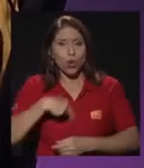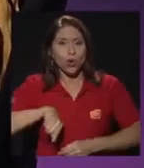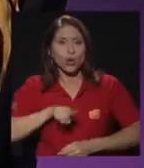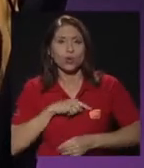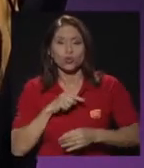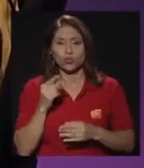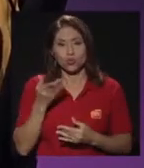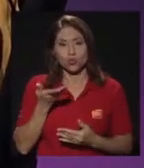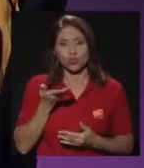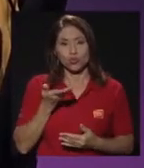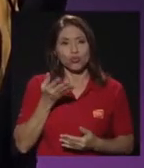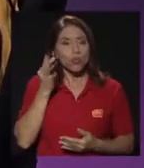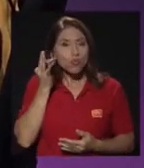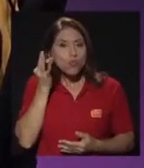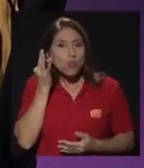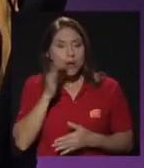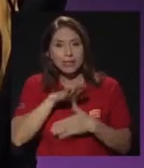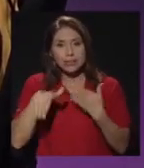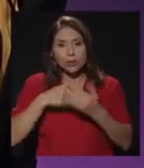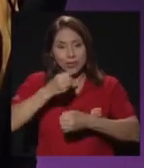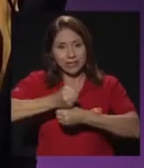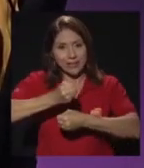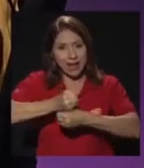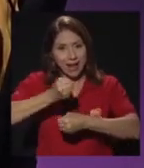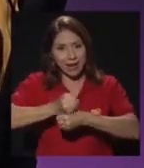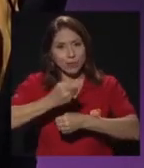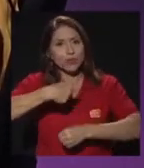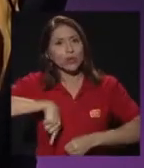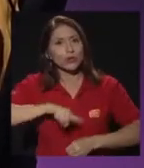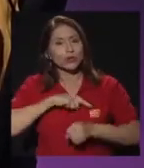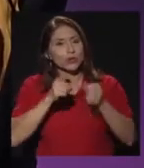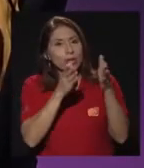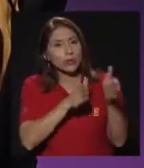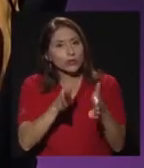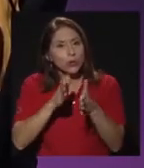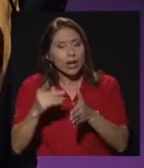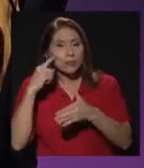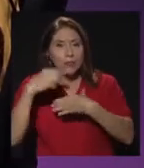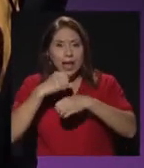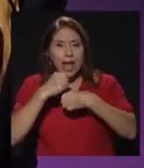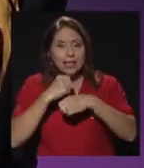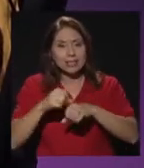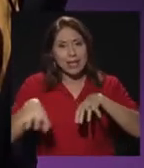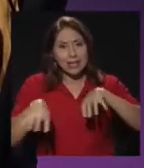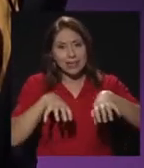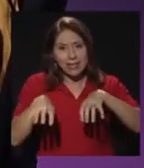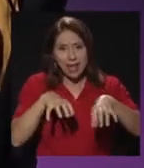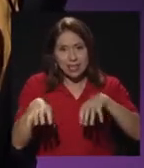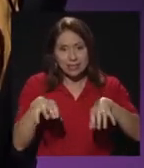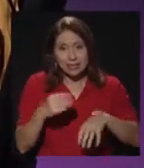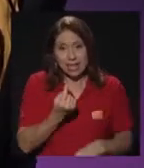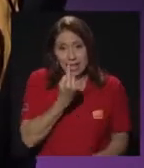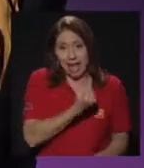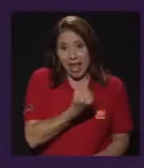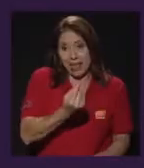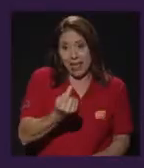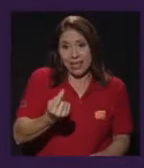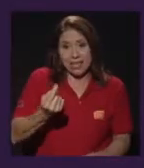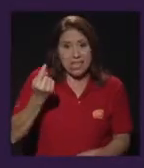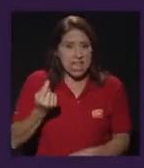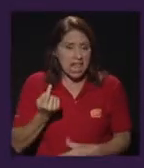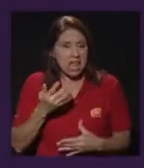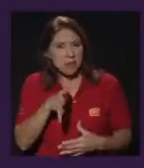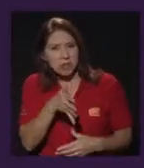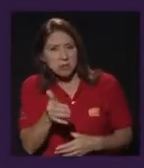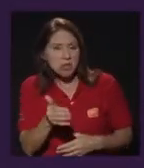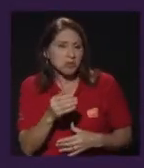mujeres que todas trabajamos, ¿verdad? Nos organizamos a la hora de las actividades, cada quien desocupa